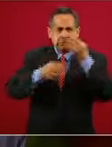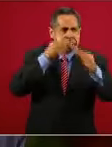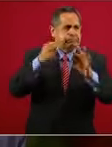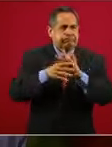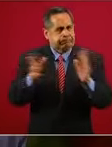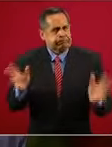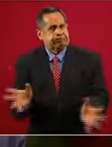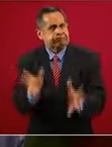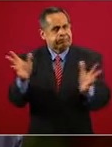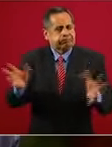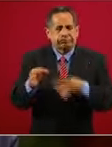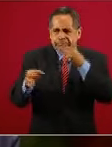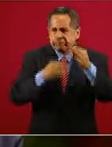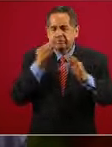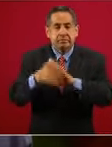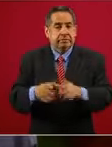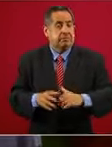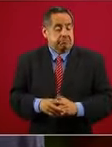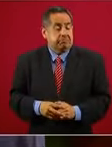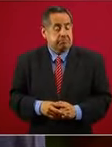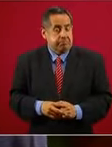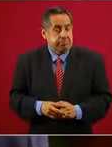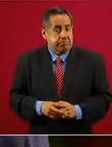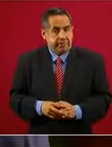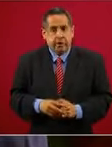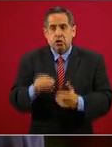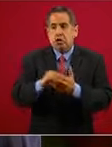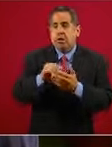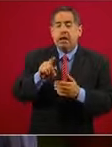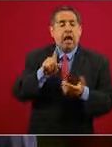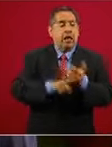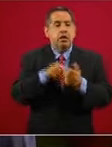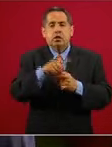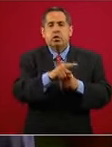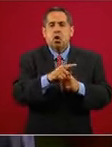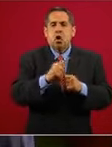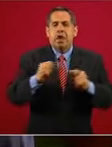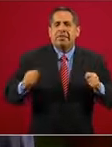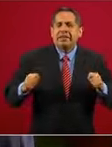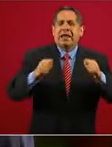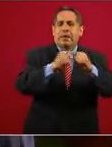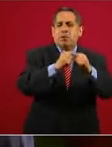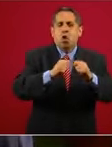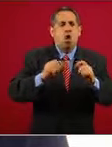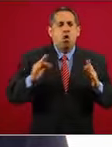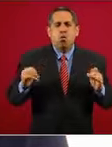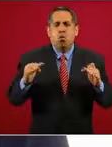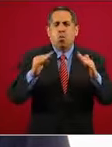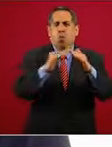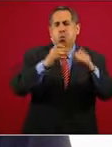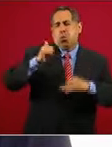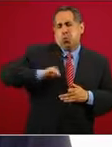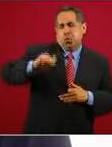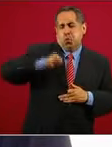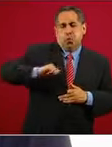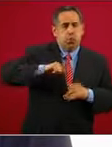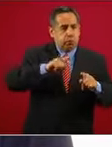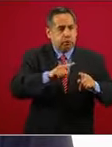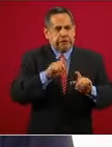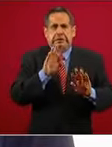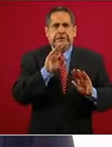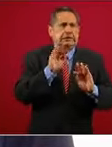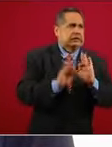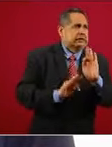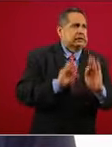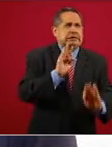Continuamos restaurando templos y monumentos históricos y están en proceso